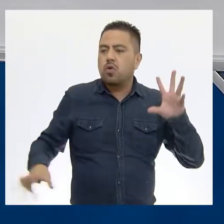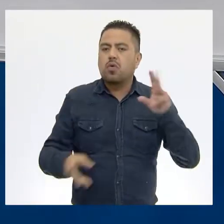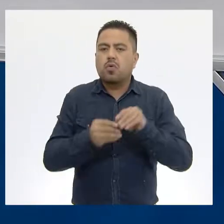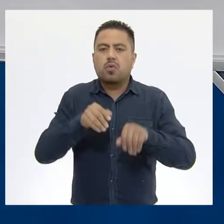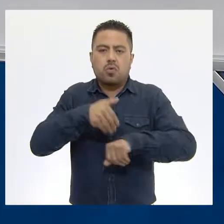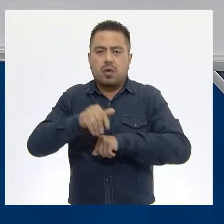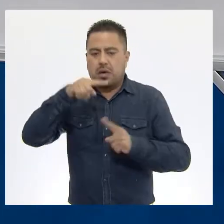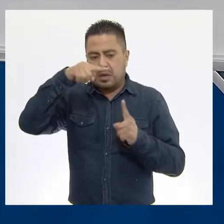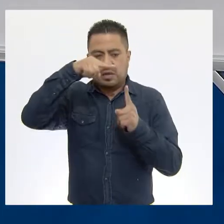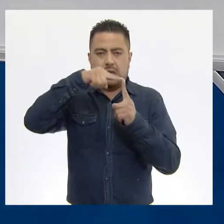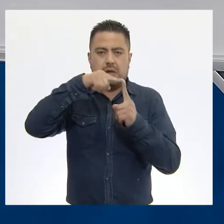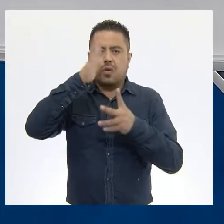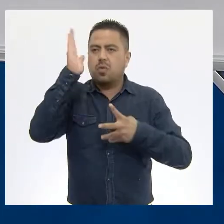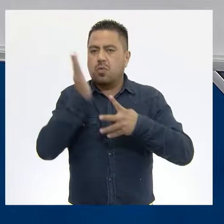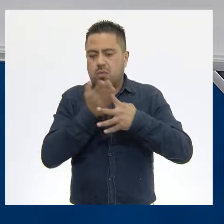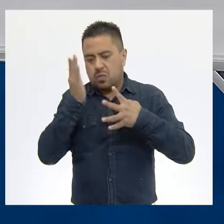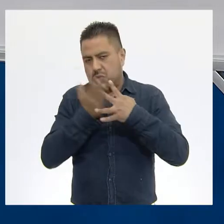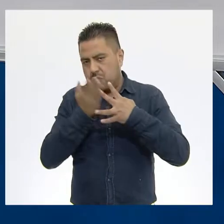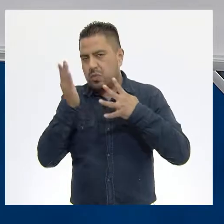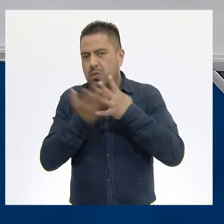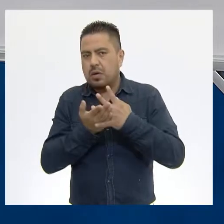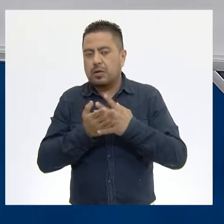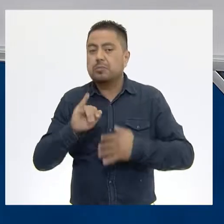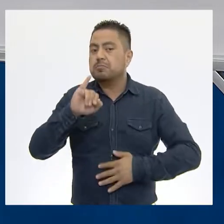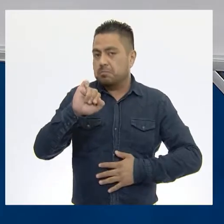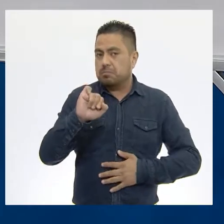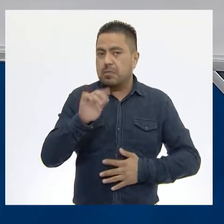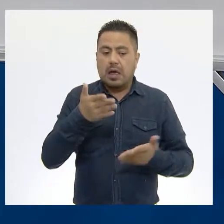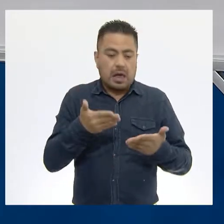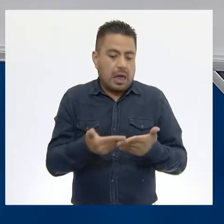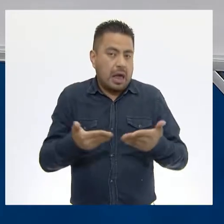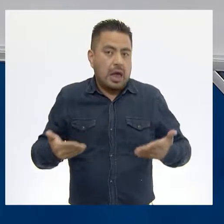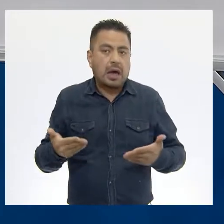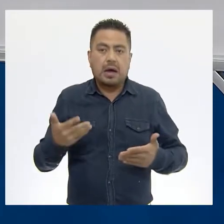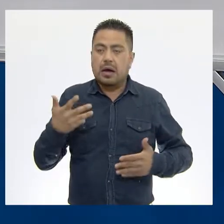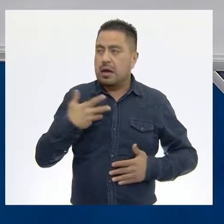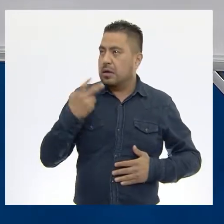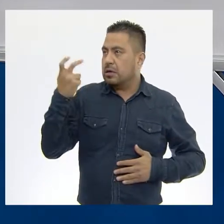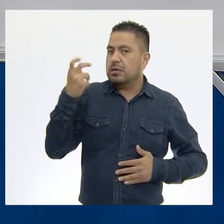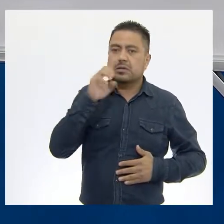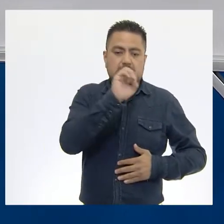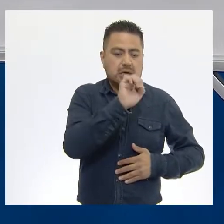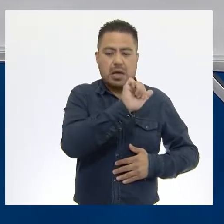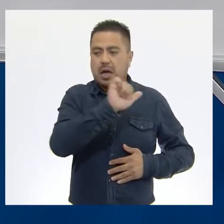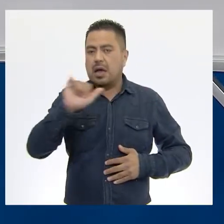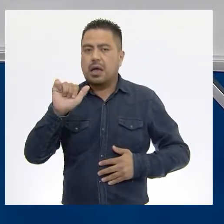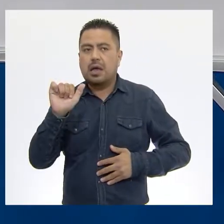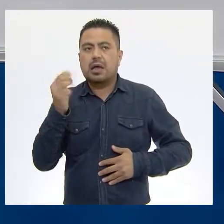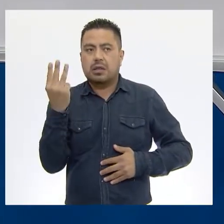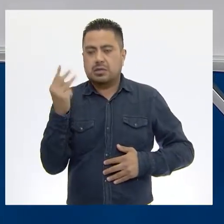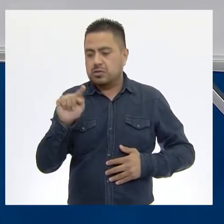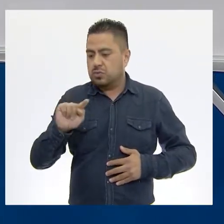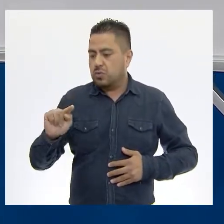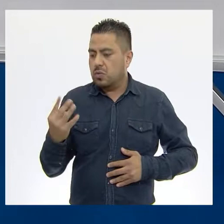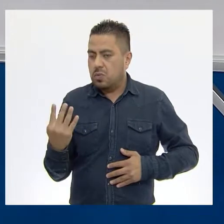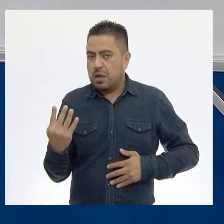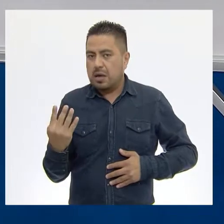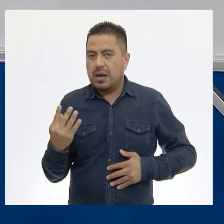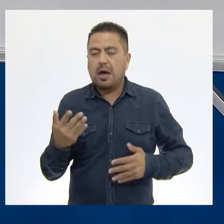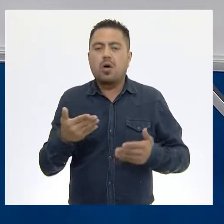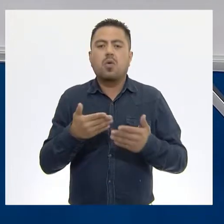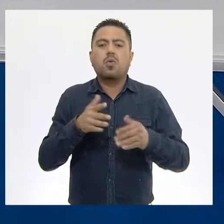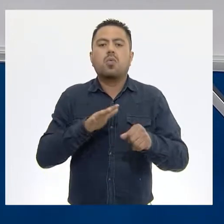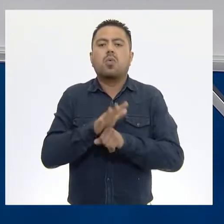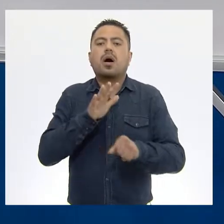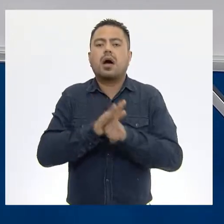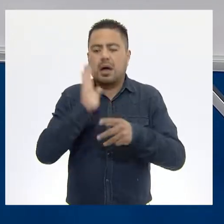a dividir en cuartas partes. Sí. Ahora, aquí tenemos del 0 al 3/4. ¿En cuántas